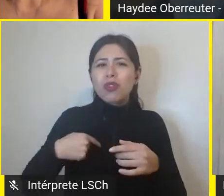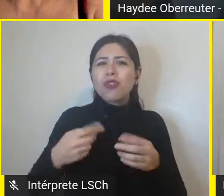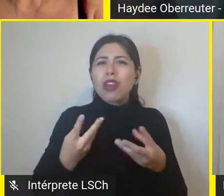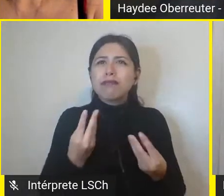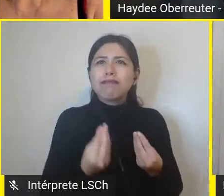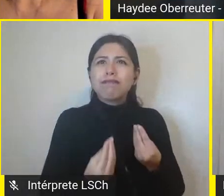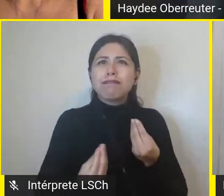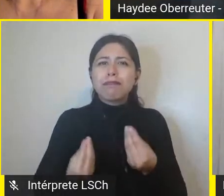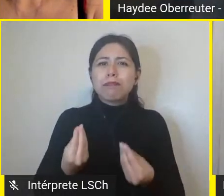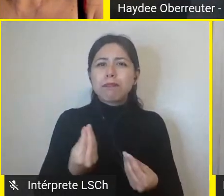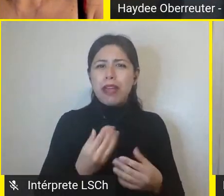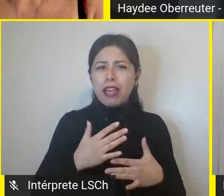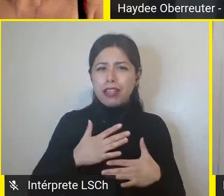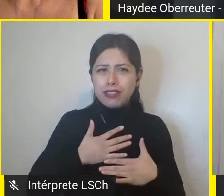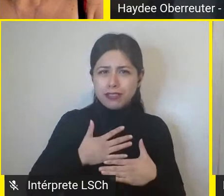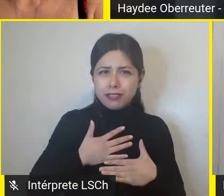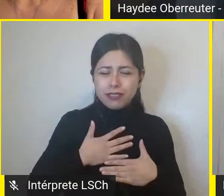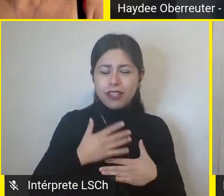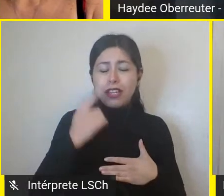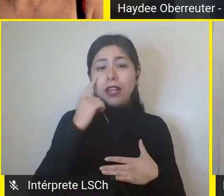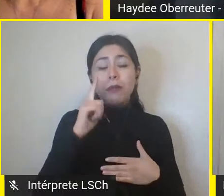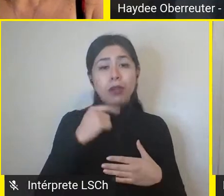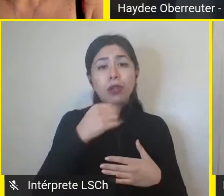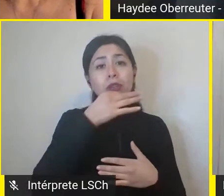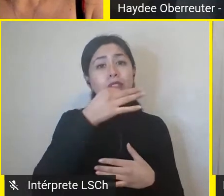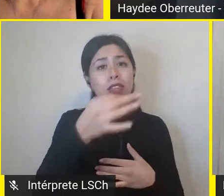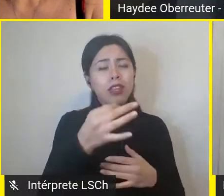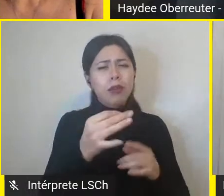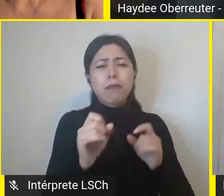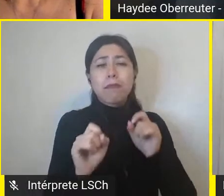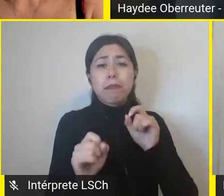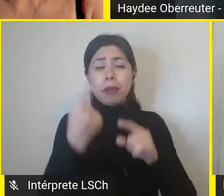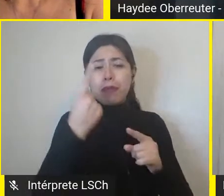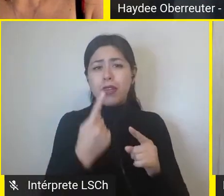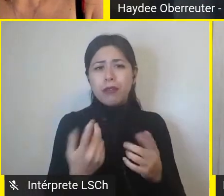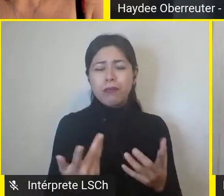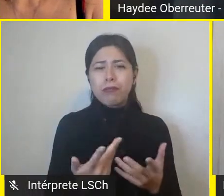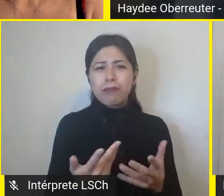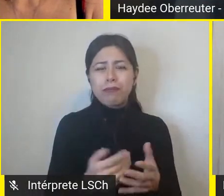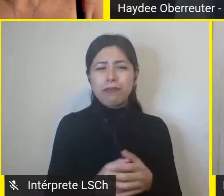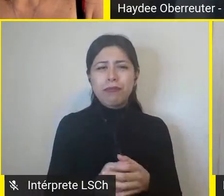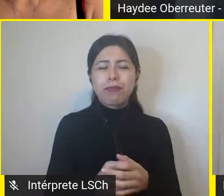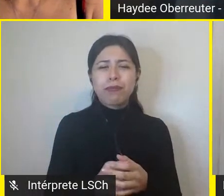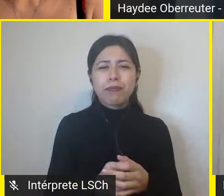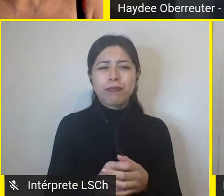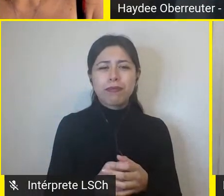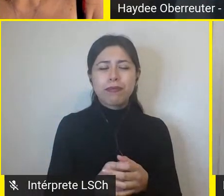¿ya? Pero yo diría que en un primer momento yo